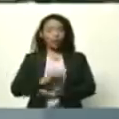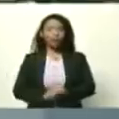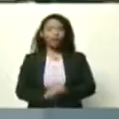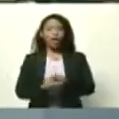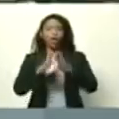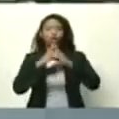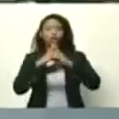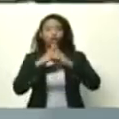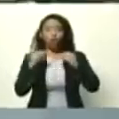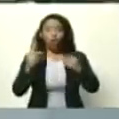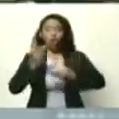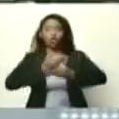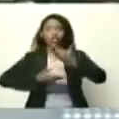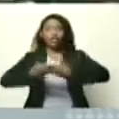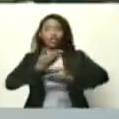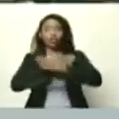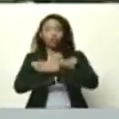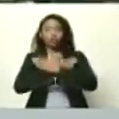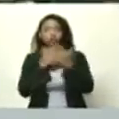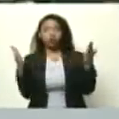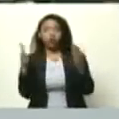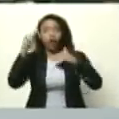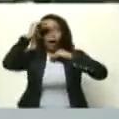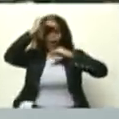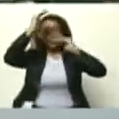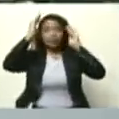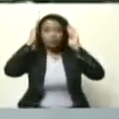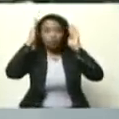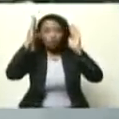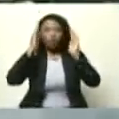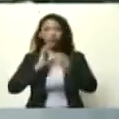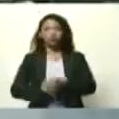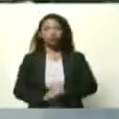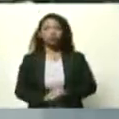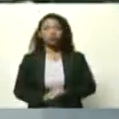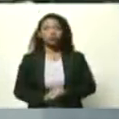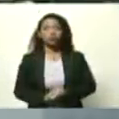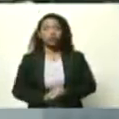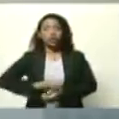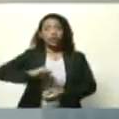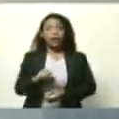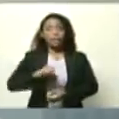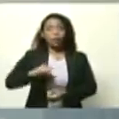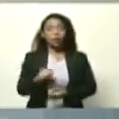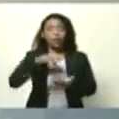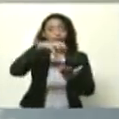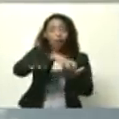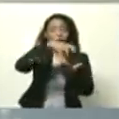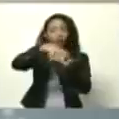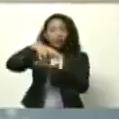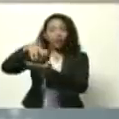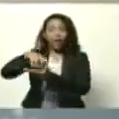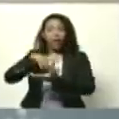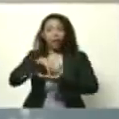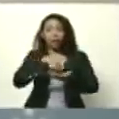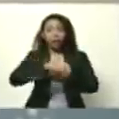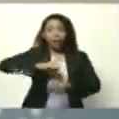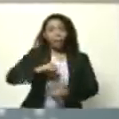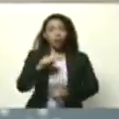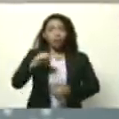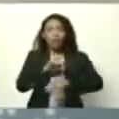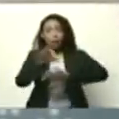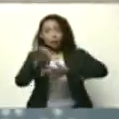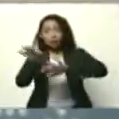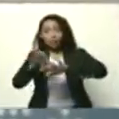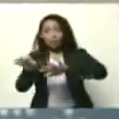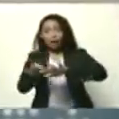sus servicios, la atención de las policías estatales, de las policías